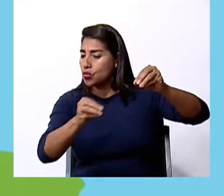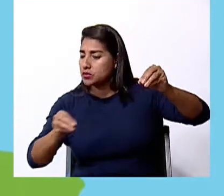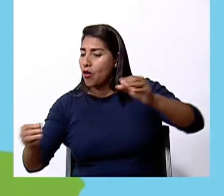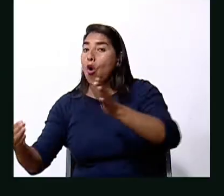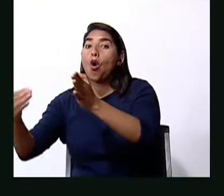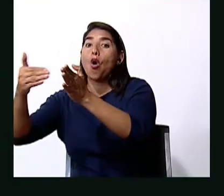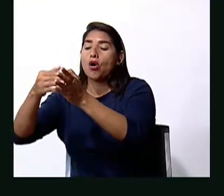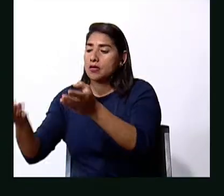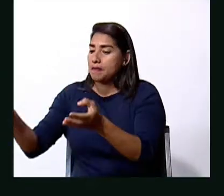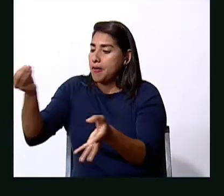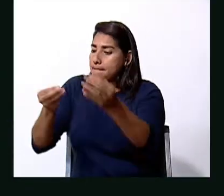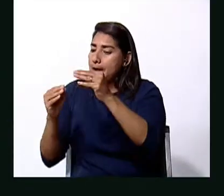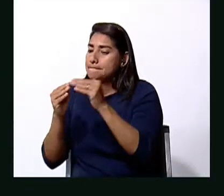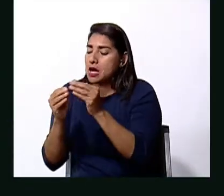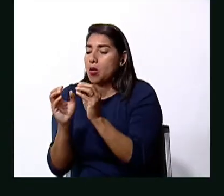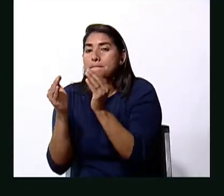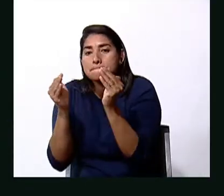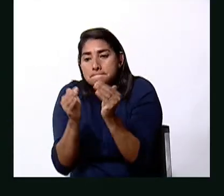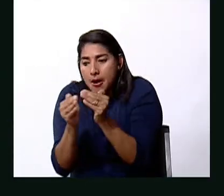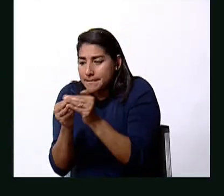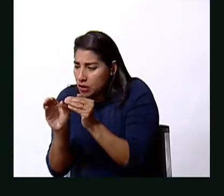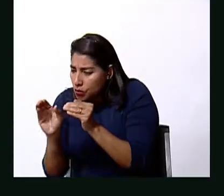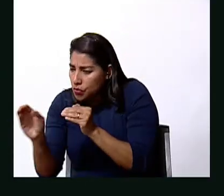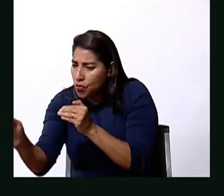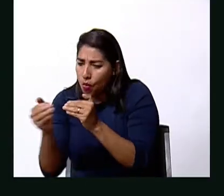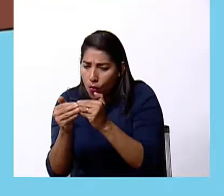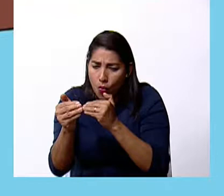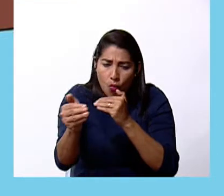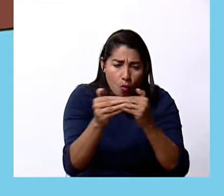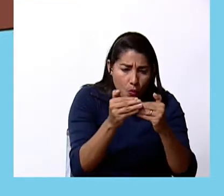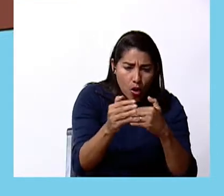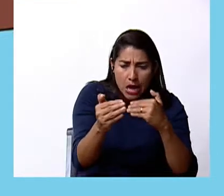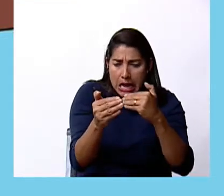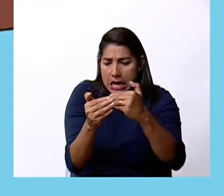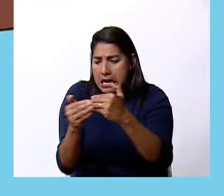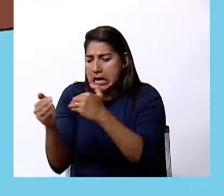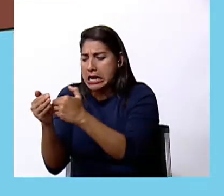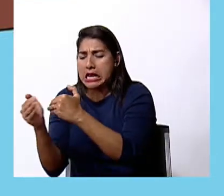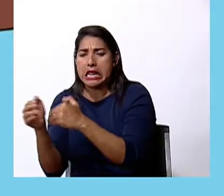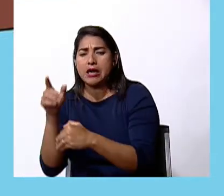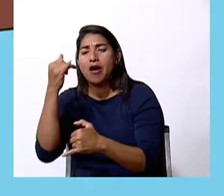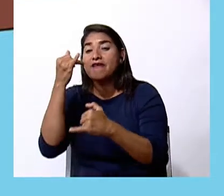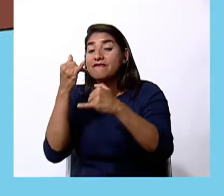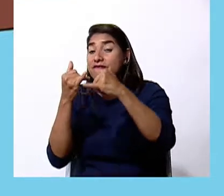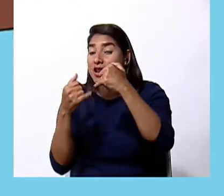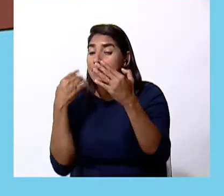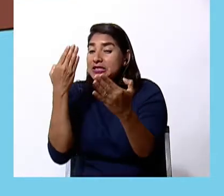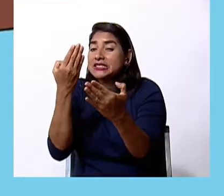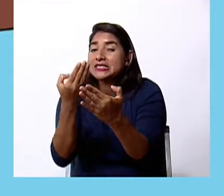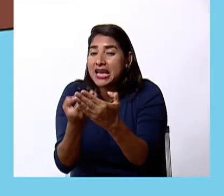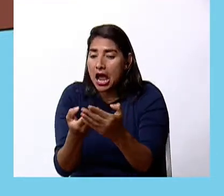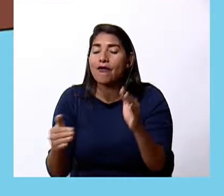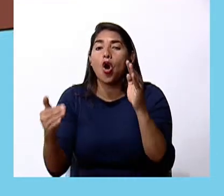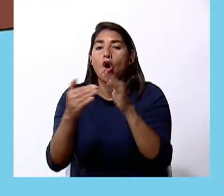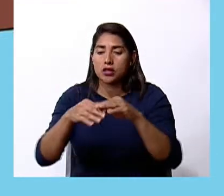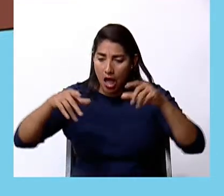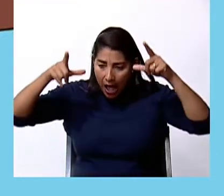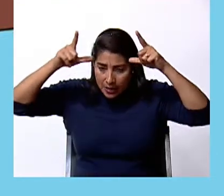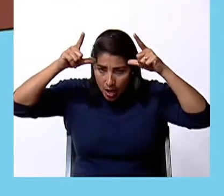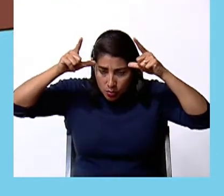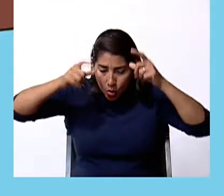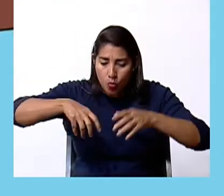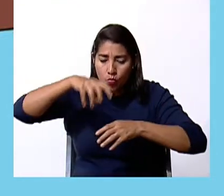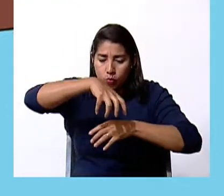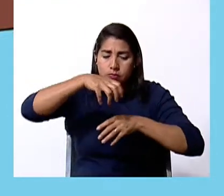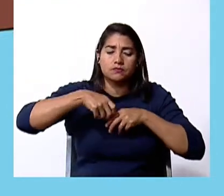a cargar en barcos que se dirigían hacia el puerto de Lima. Finalmente, eran transportadas una vez más en mulas hacia los diferentes